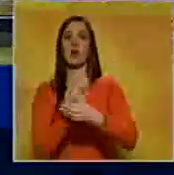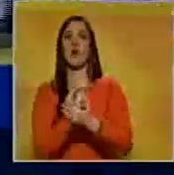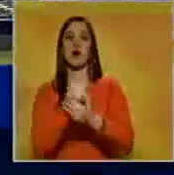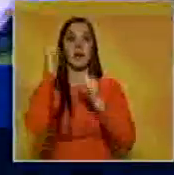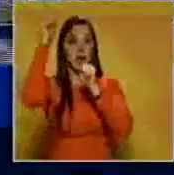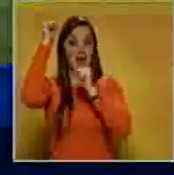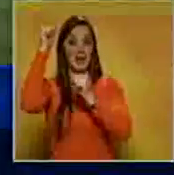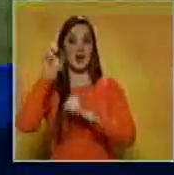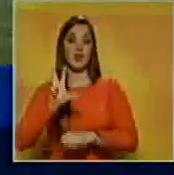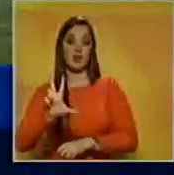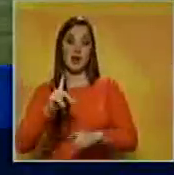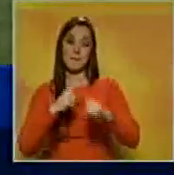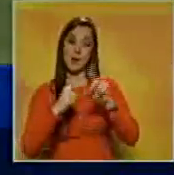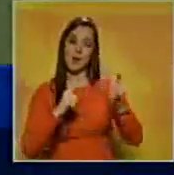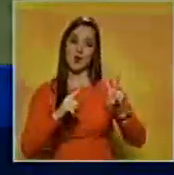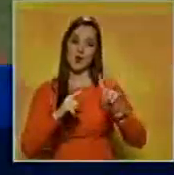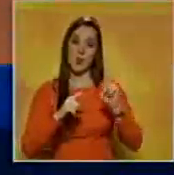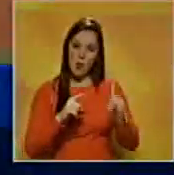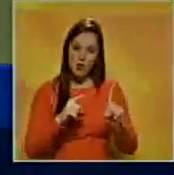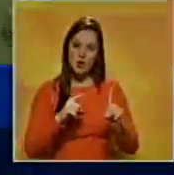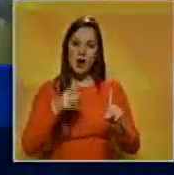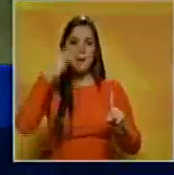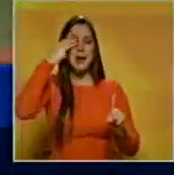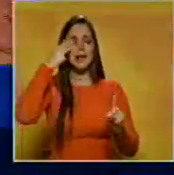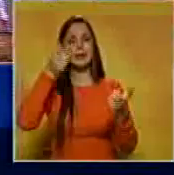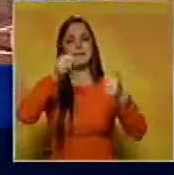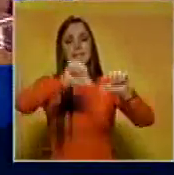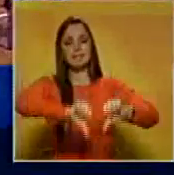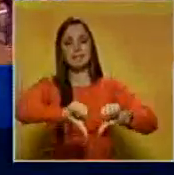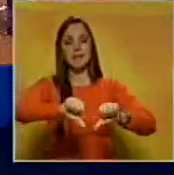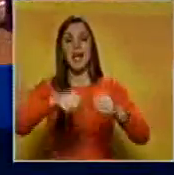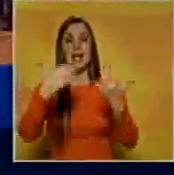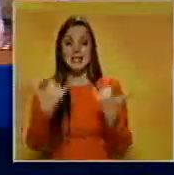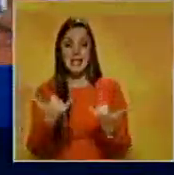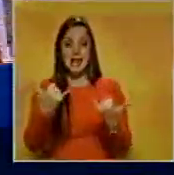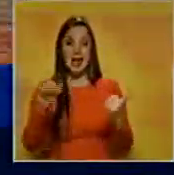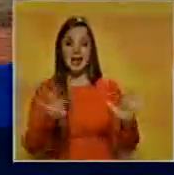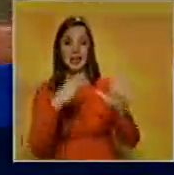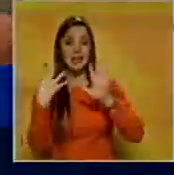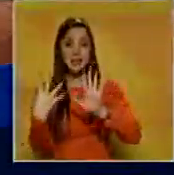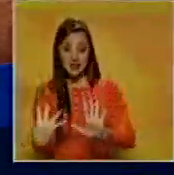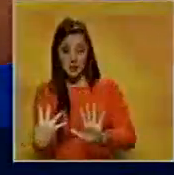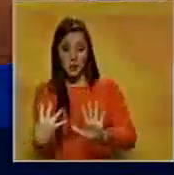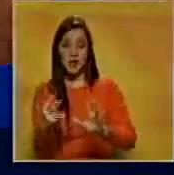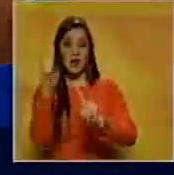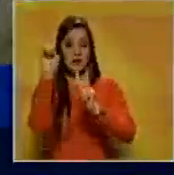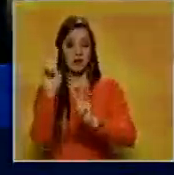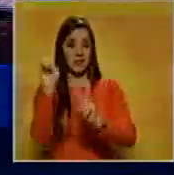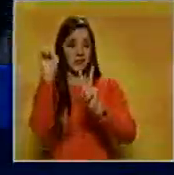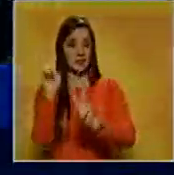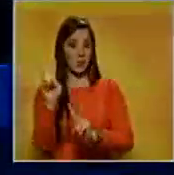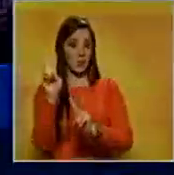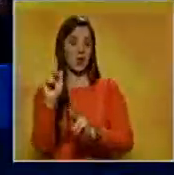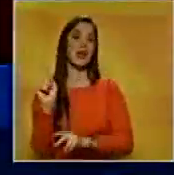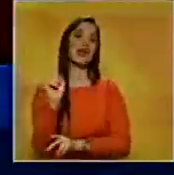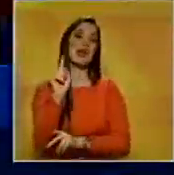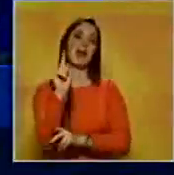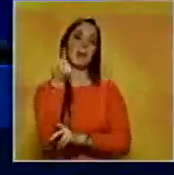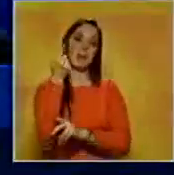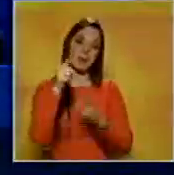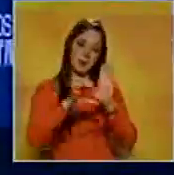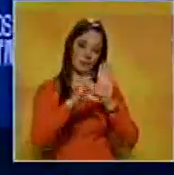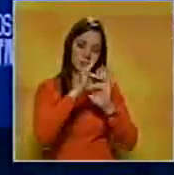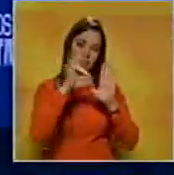Magallanes 3-1 para barrerlos en la serie de fin de semana y llegar a 19 victorias, con las que garantizaron el primer lugar para ser el primer clasificado a